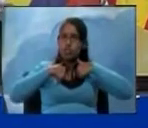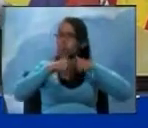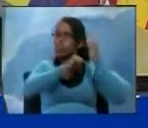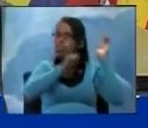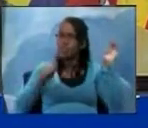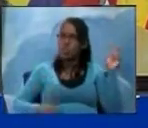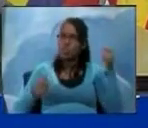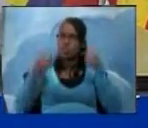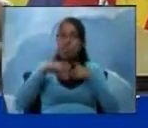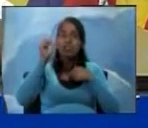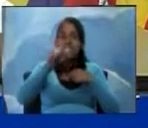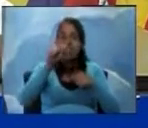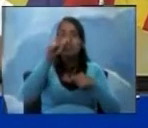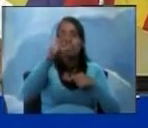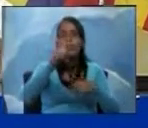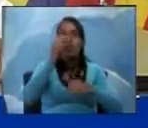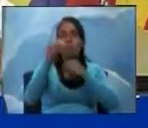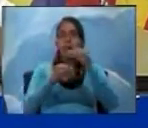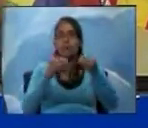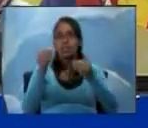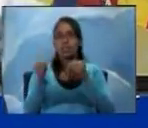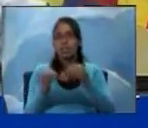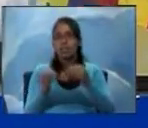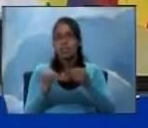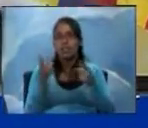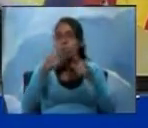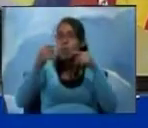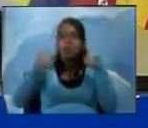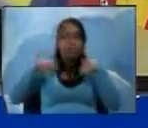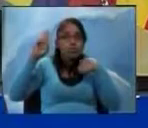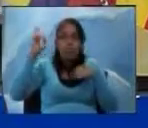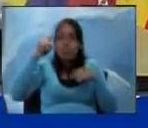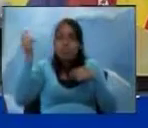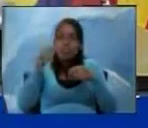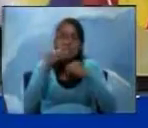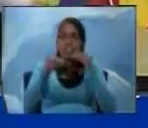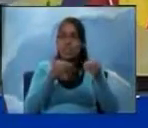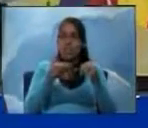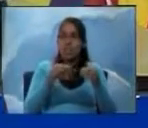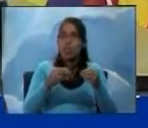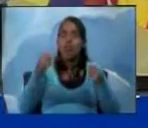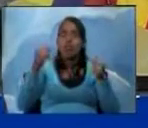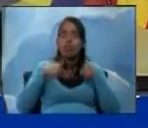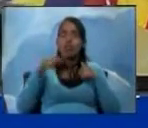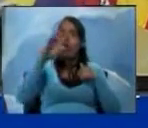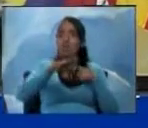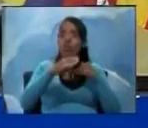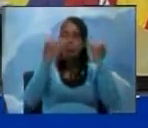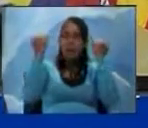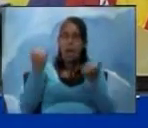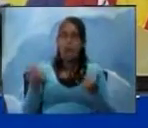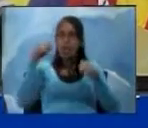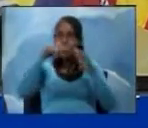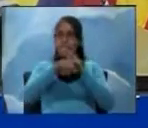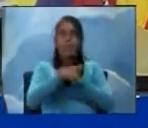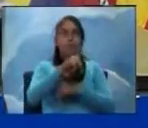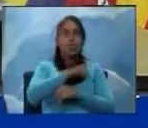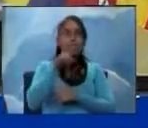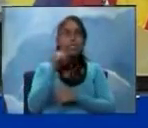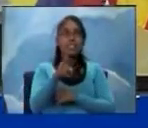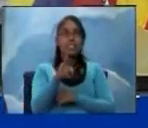yo, tú lo vas a hacer. Pero yo no sé hacerlo, Señor, yo estoy ahora dentro de